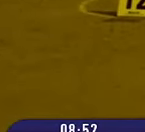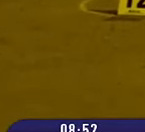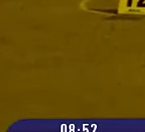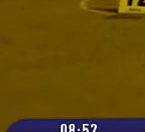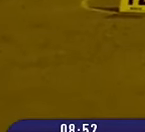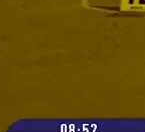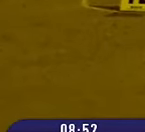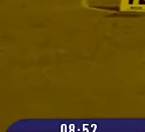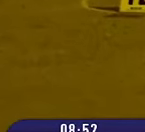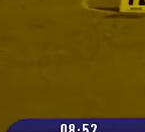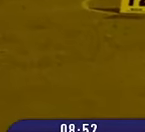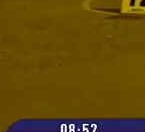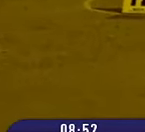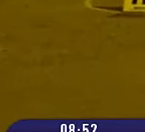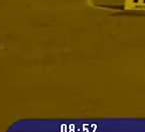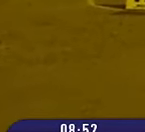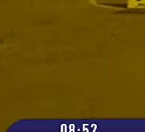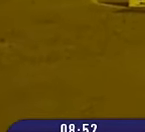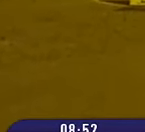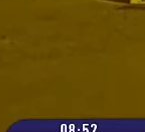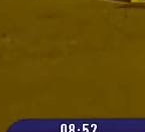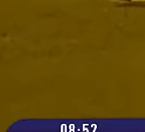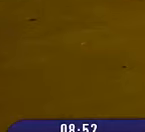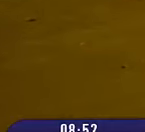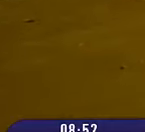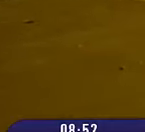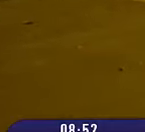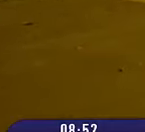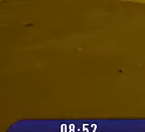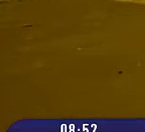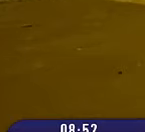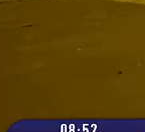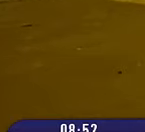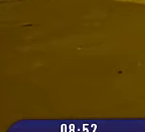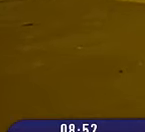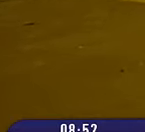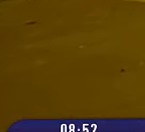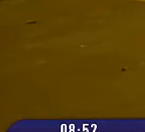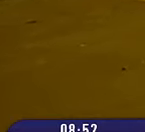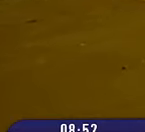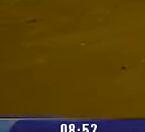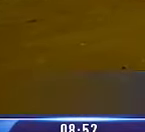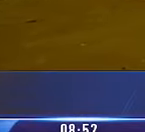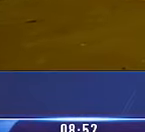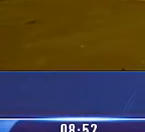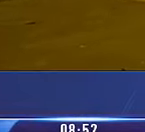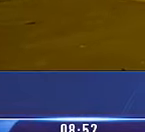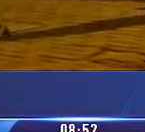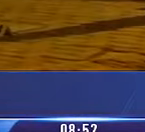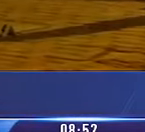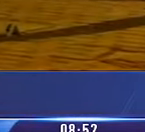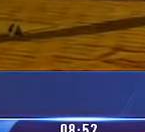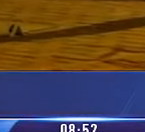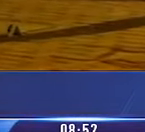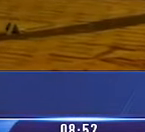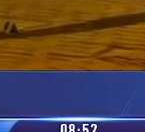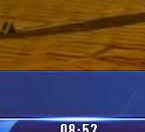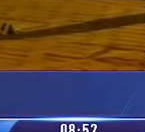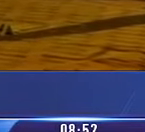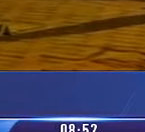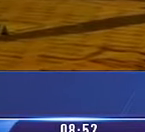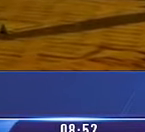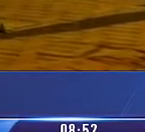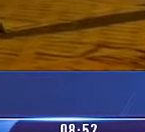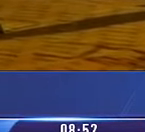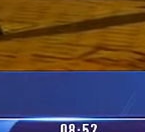En la esquina quedaron más de 10 casquillos calibre 9 milímetros y de 5.56. De las pistolas y un fusil que utilizaron